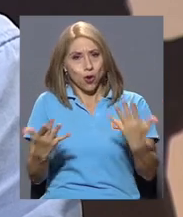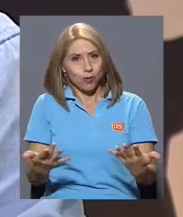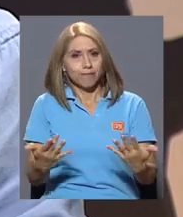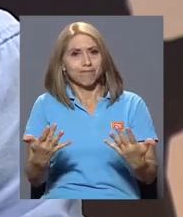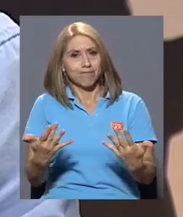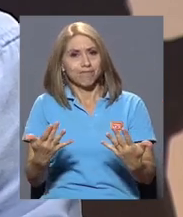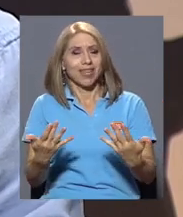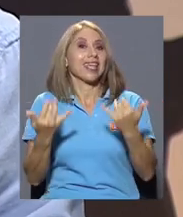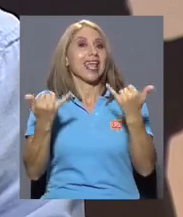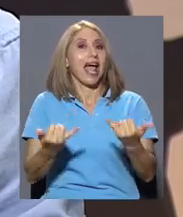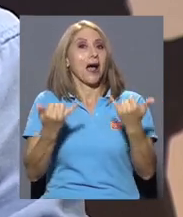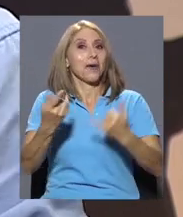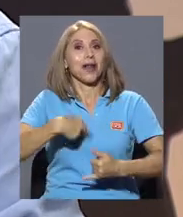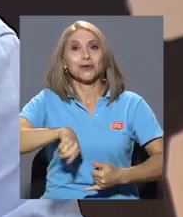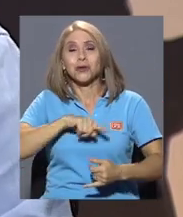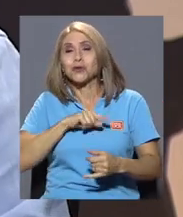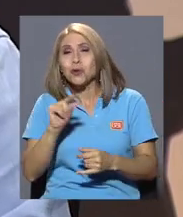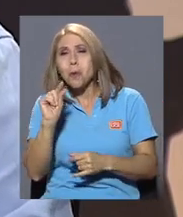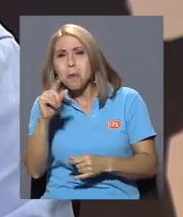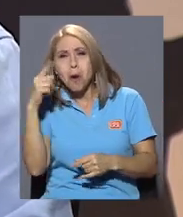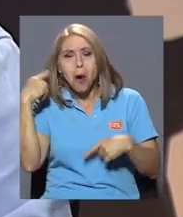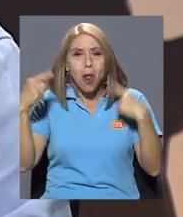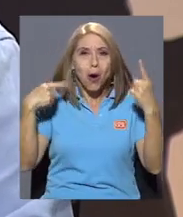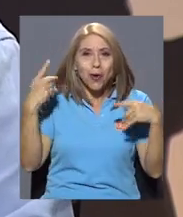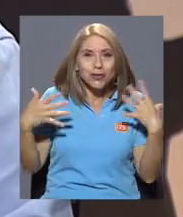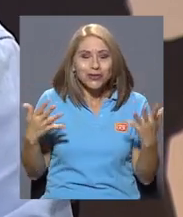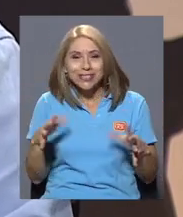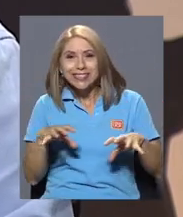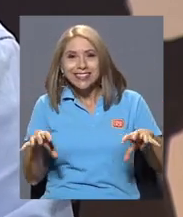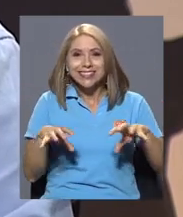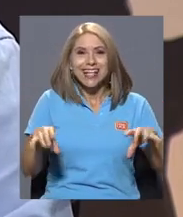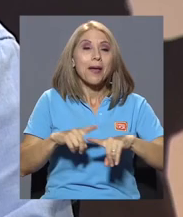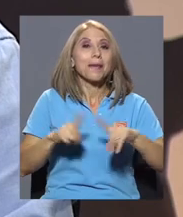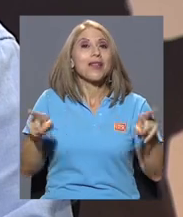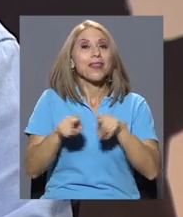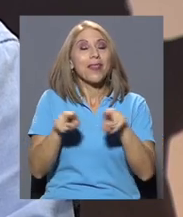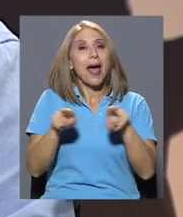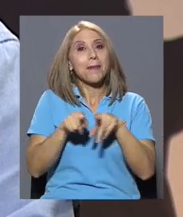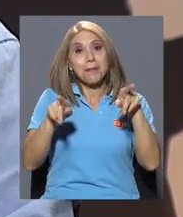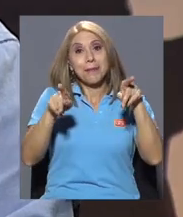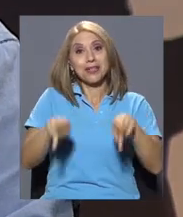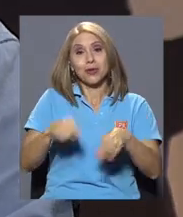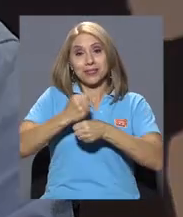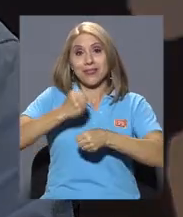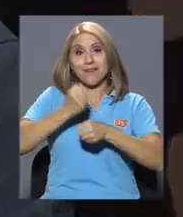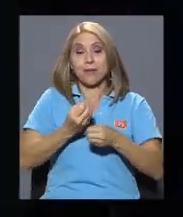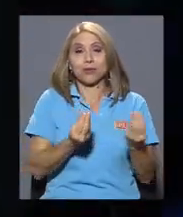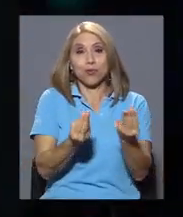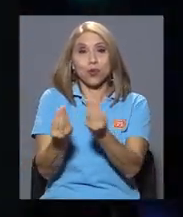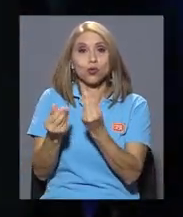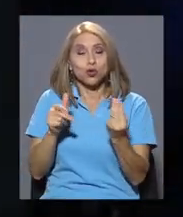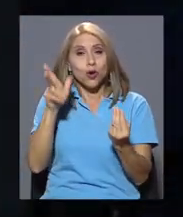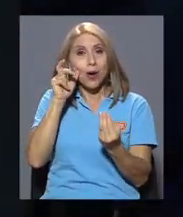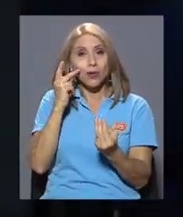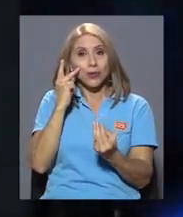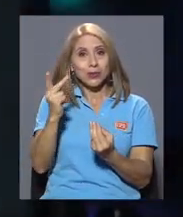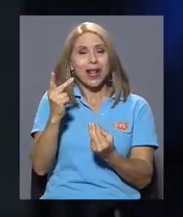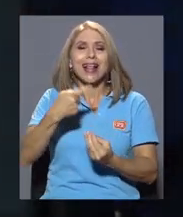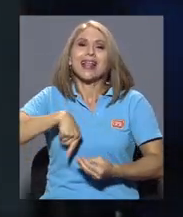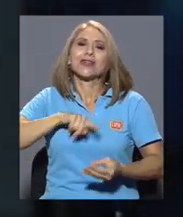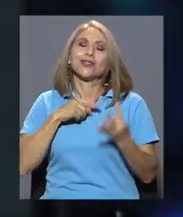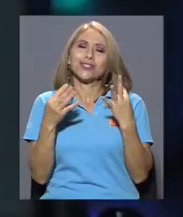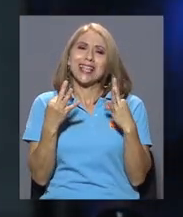que nos ha vuelto un poco locos pero que al mismo tiempo los que estamos en el mundo de la producción audiovisual hemos intentado